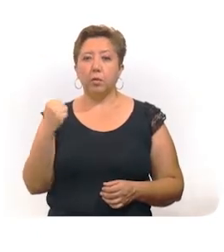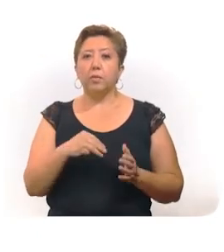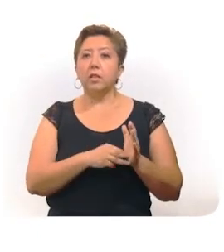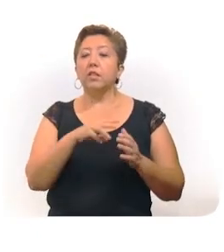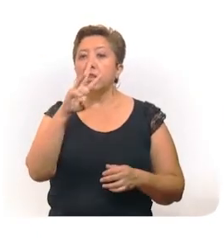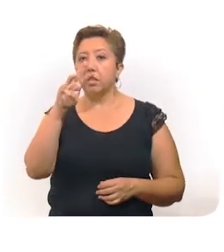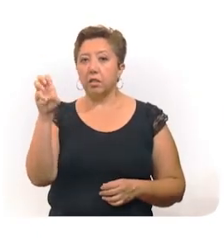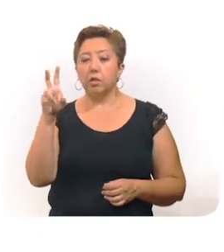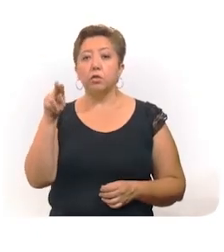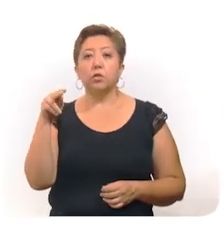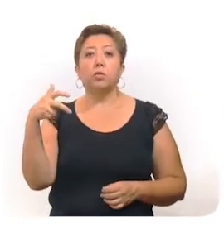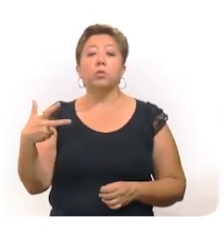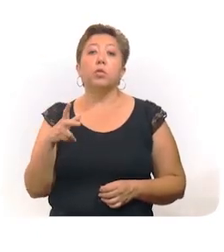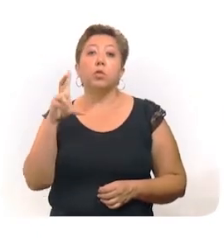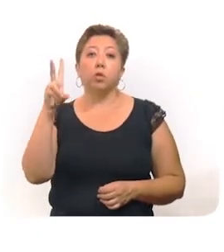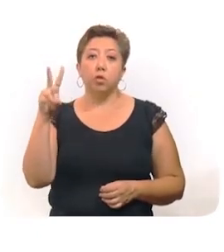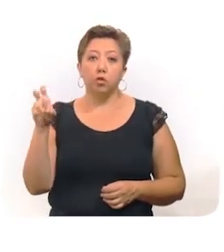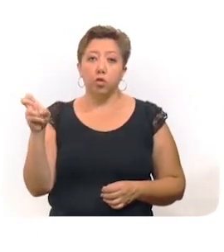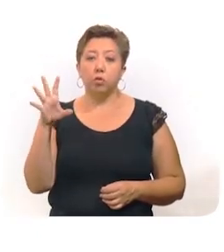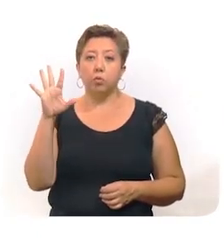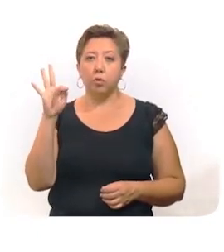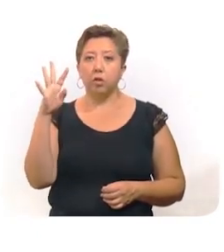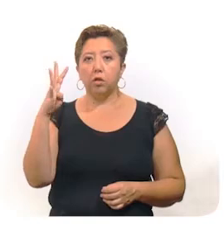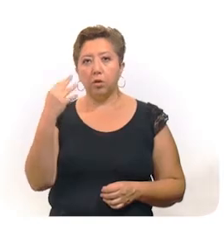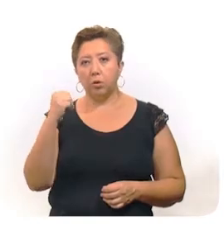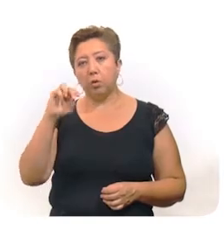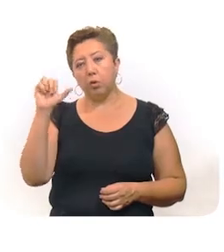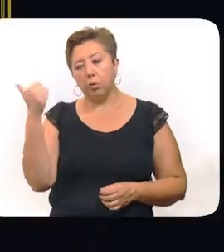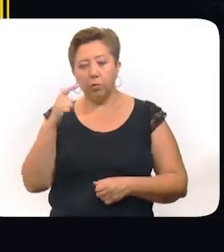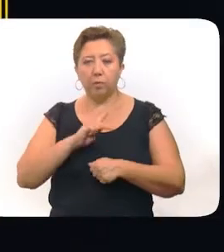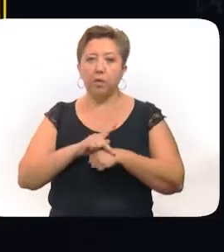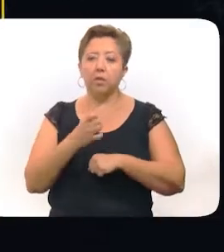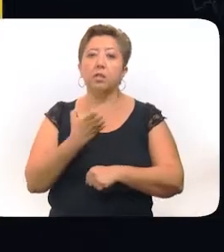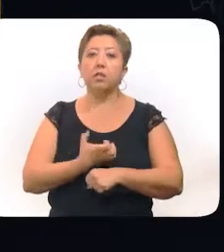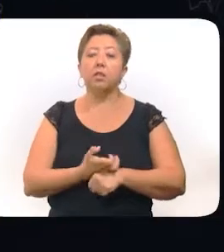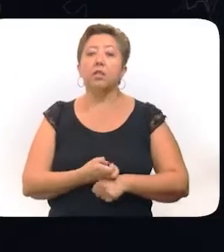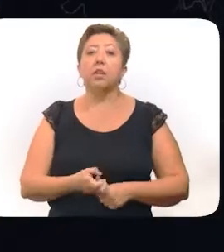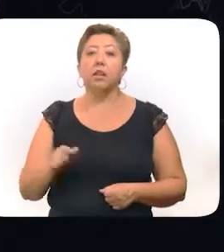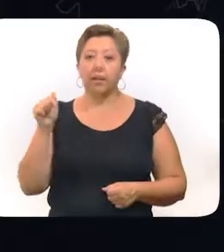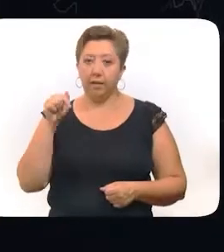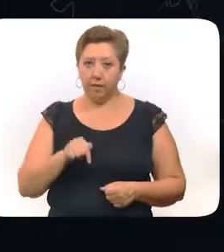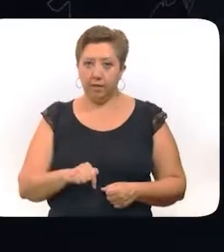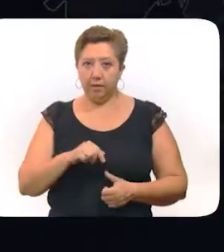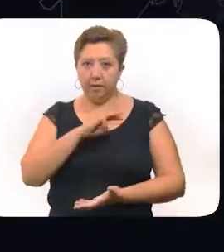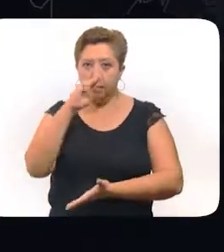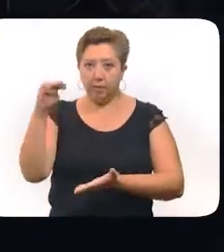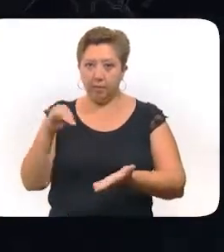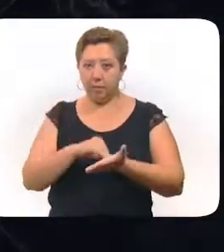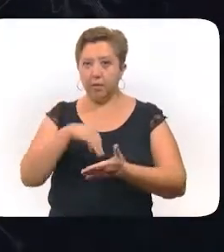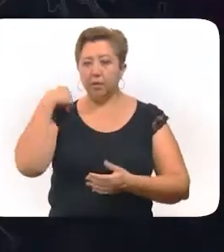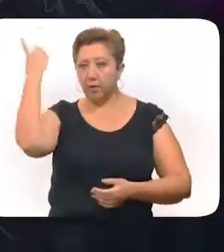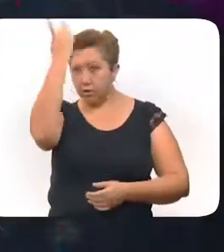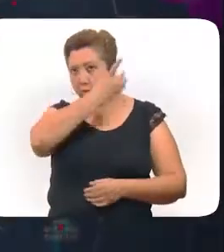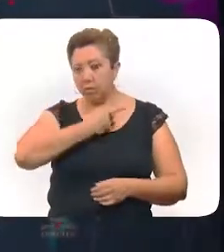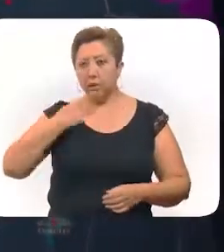casos positivos, 249 son de otro país u otro estado. Específicamente en Mérida se han